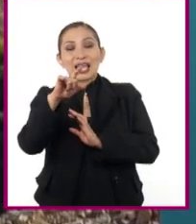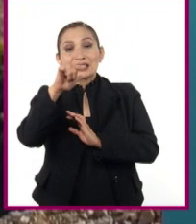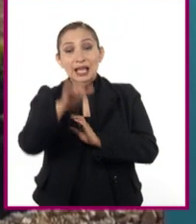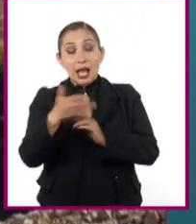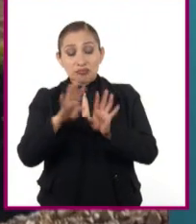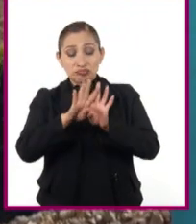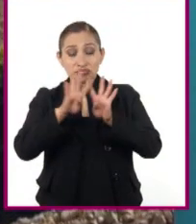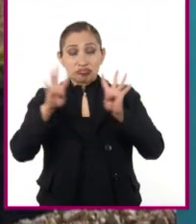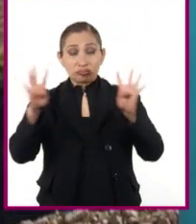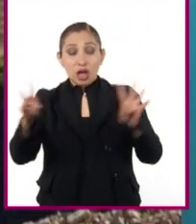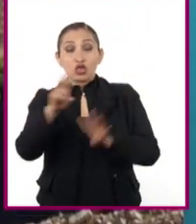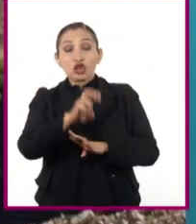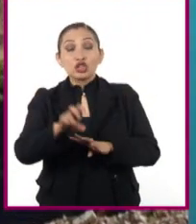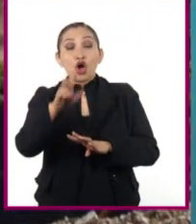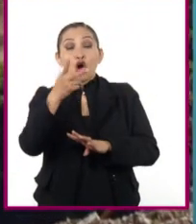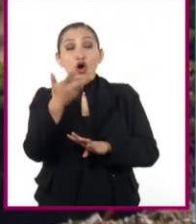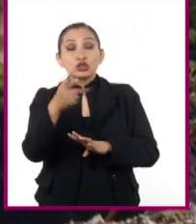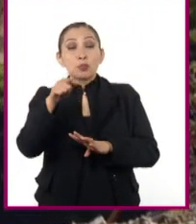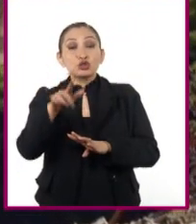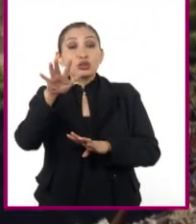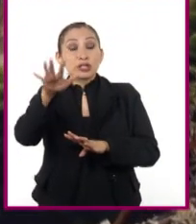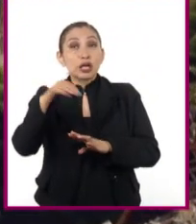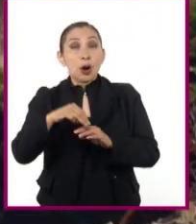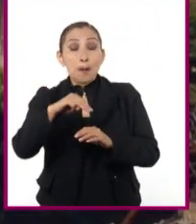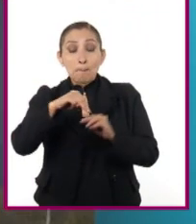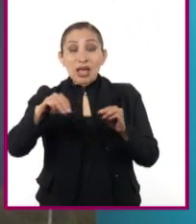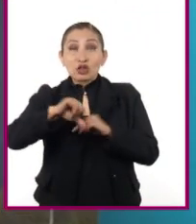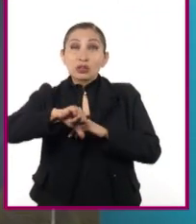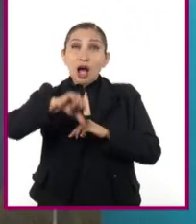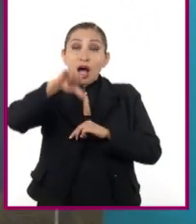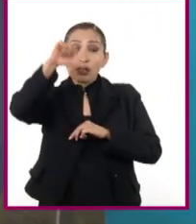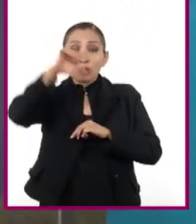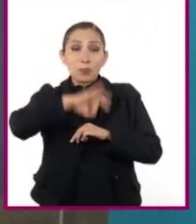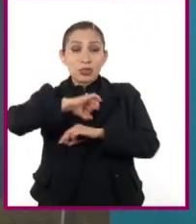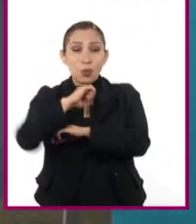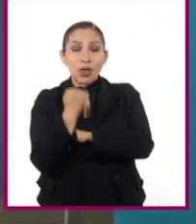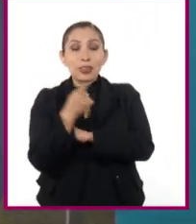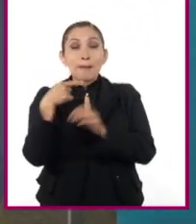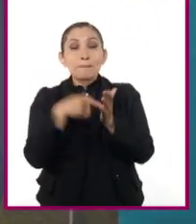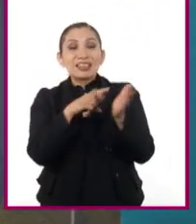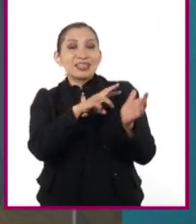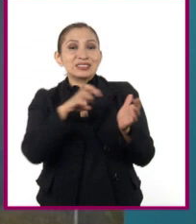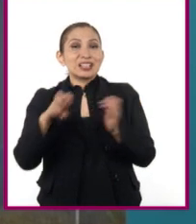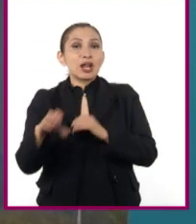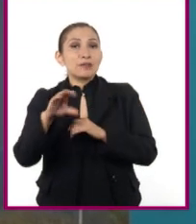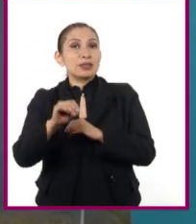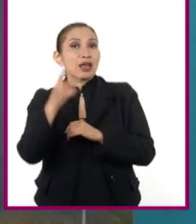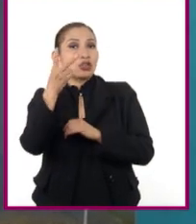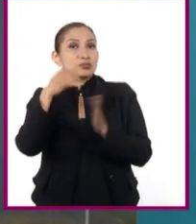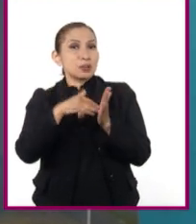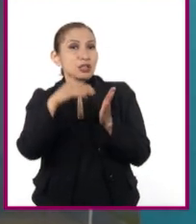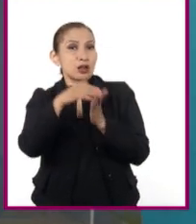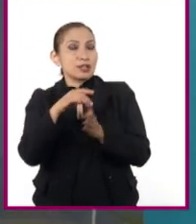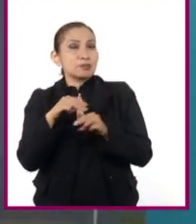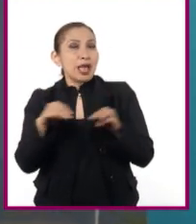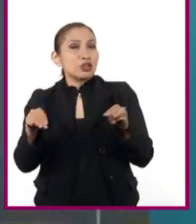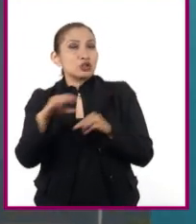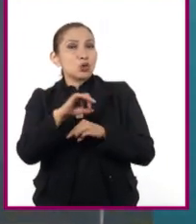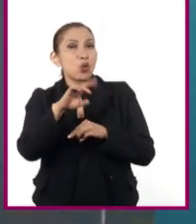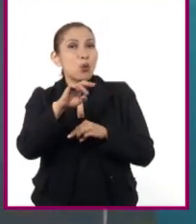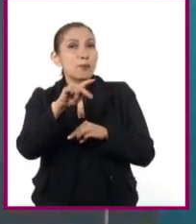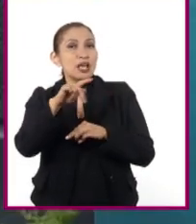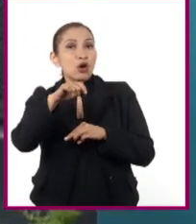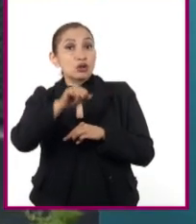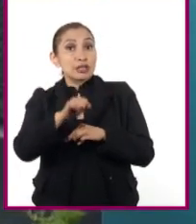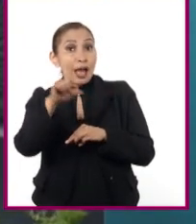Su cortina es de 208.5 metros de elevación y puede almacenar 1.392 millones de metros